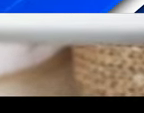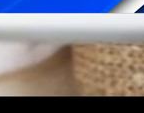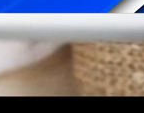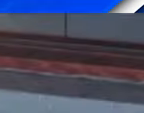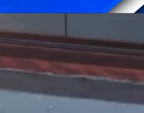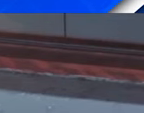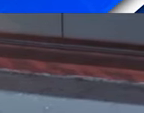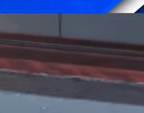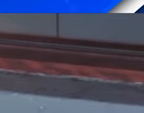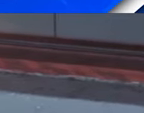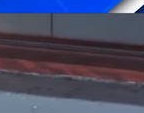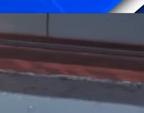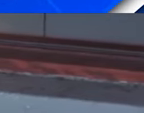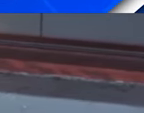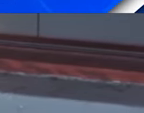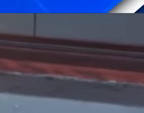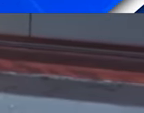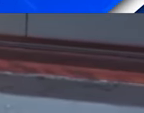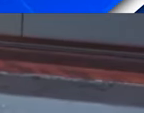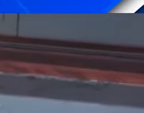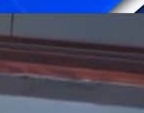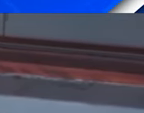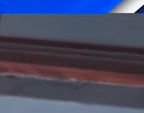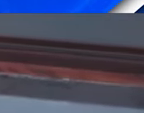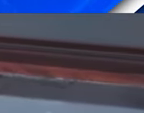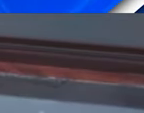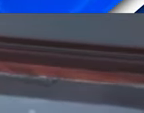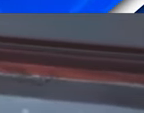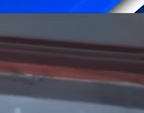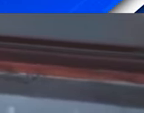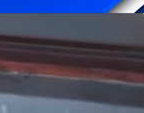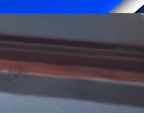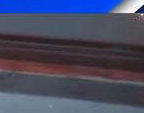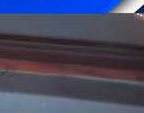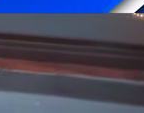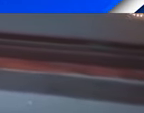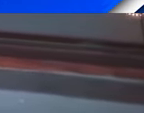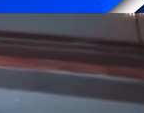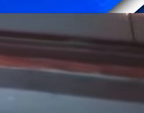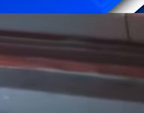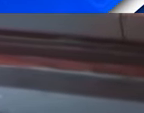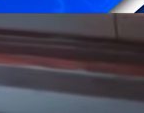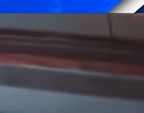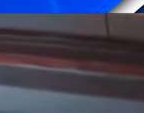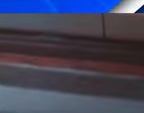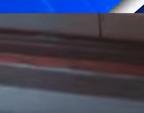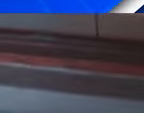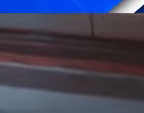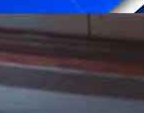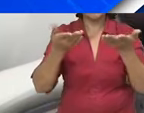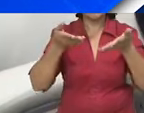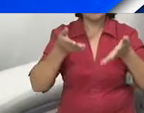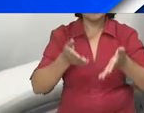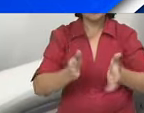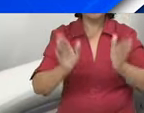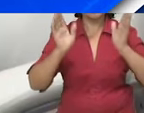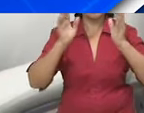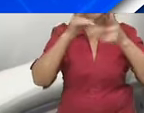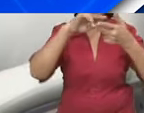mujeres. Las causas son múltiples, entre otras las genéticas y